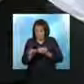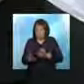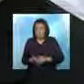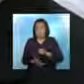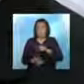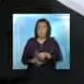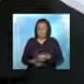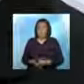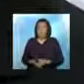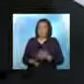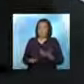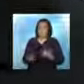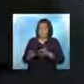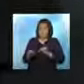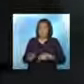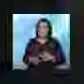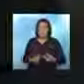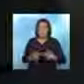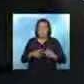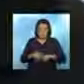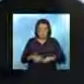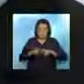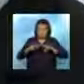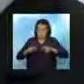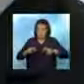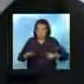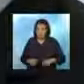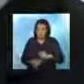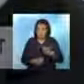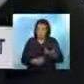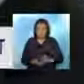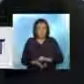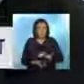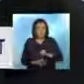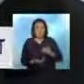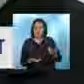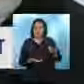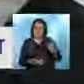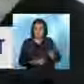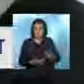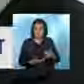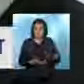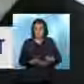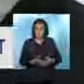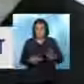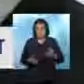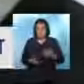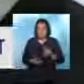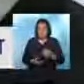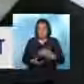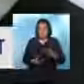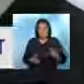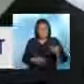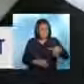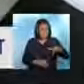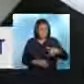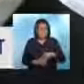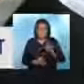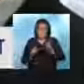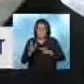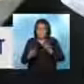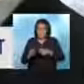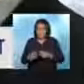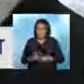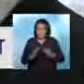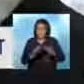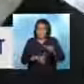administración tributaria está facultada para iniciar un proceso de investigación de delito tributario. Entonces, hago un llamado acá para que estas personas que están